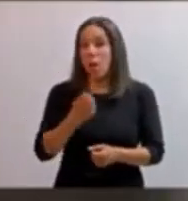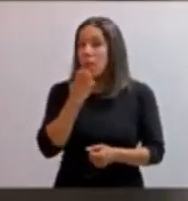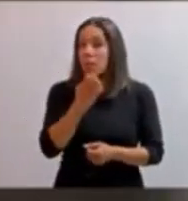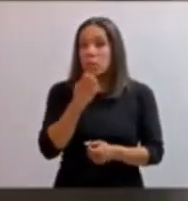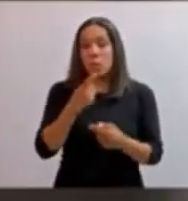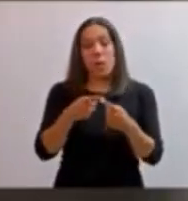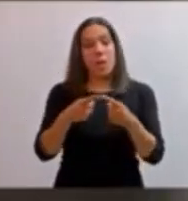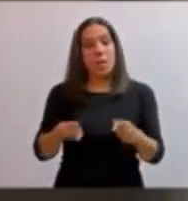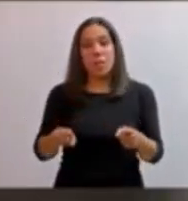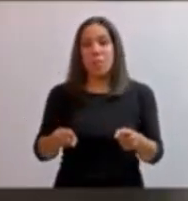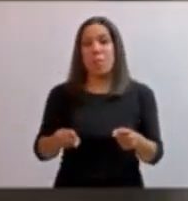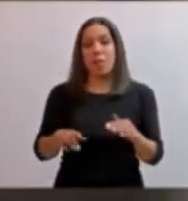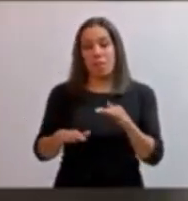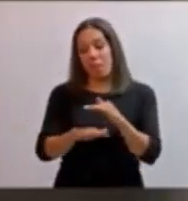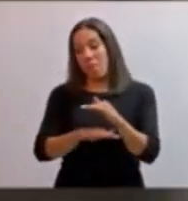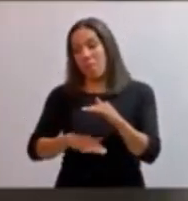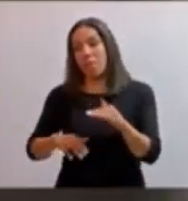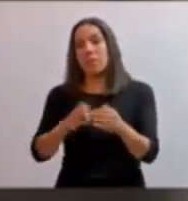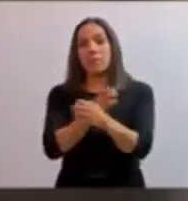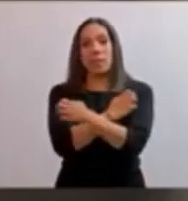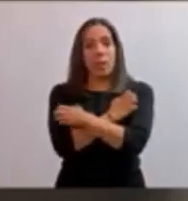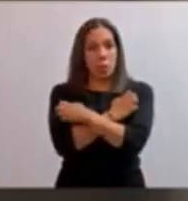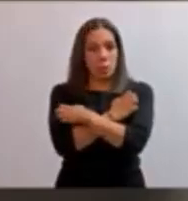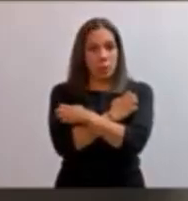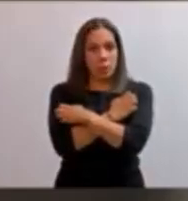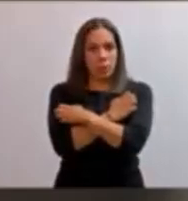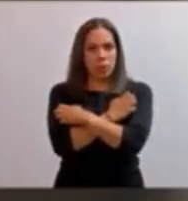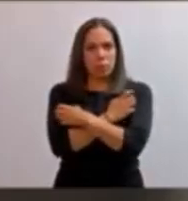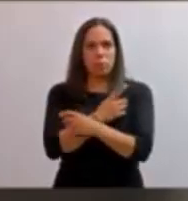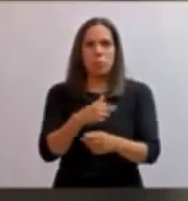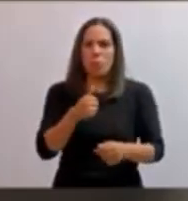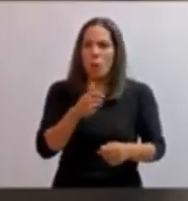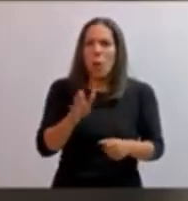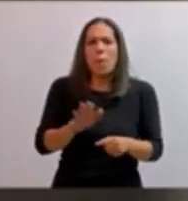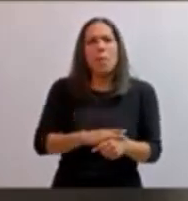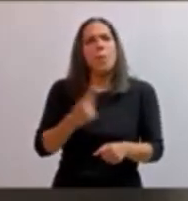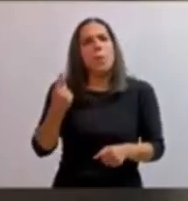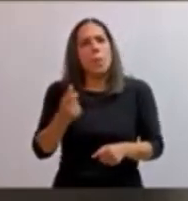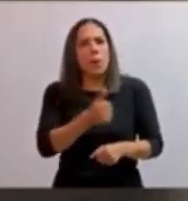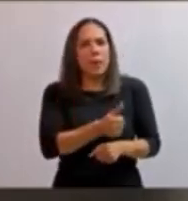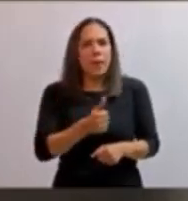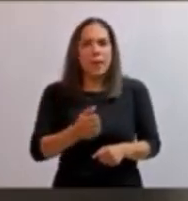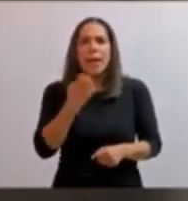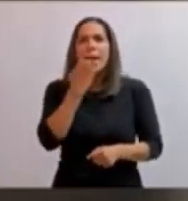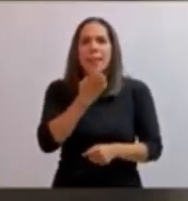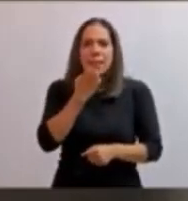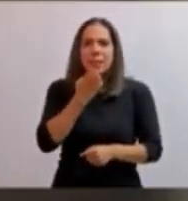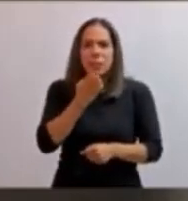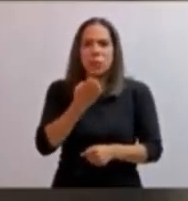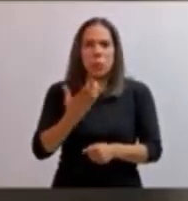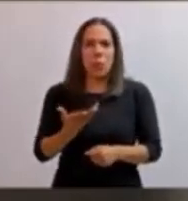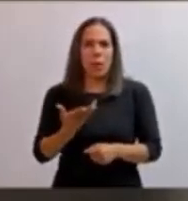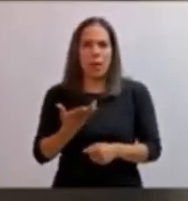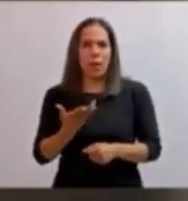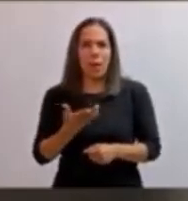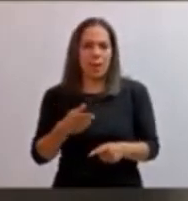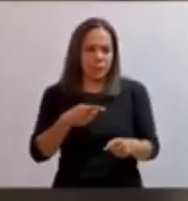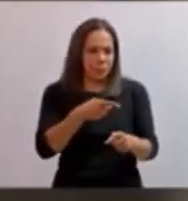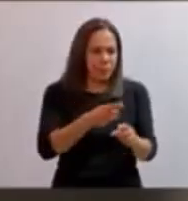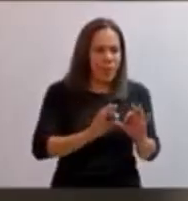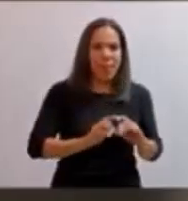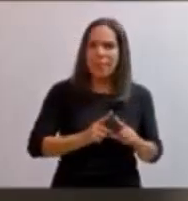básica, encargado de adoptar, implementar las decisiones que toman los maestros